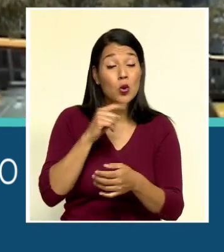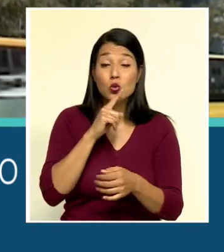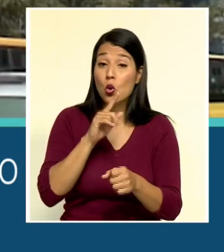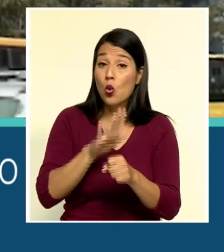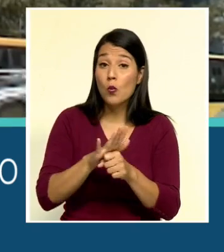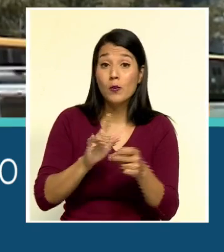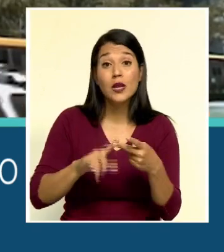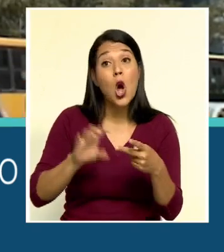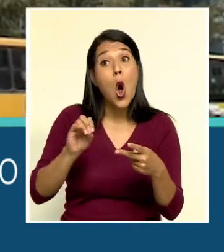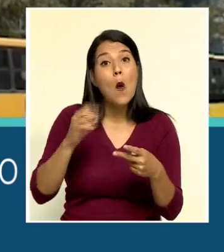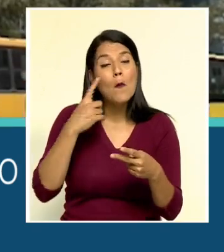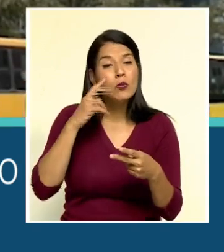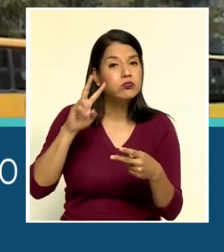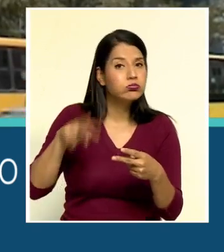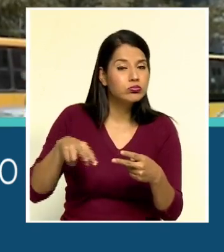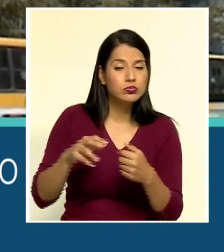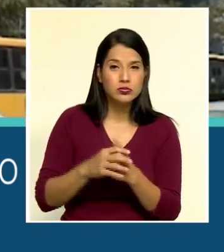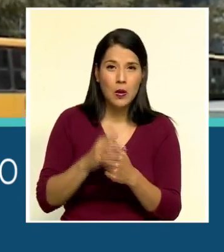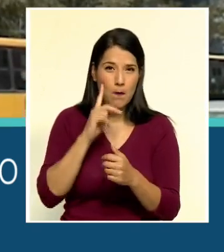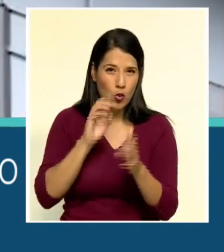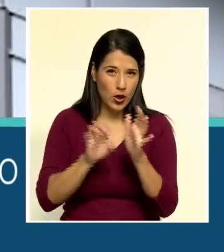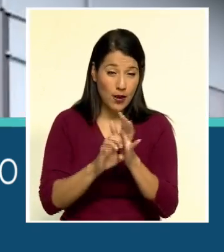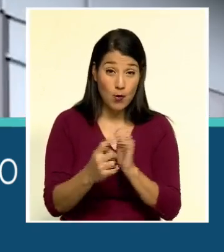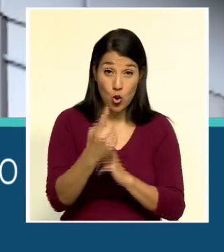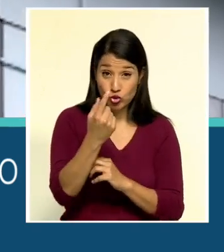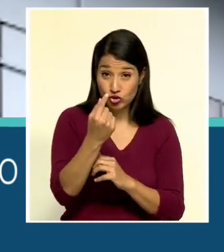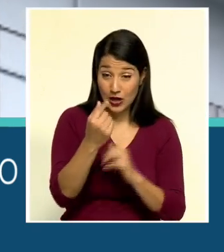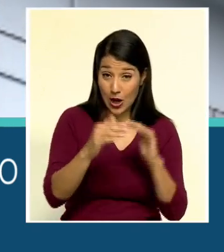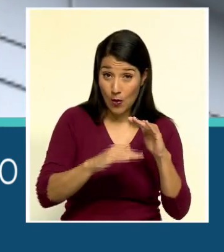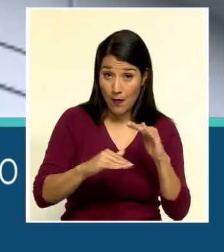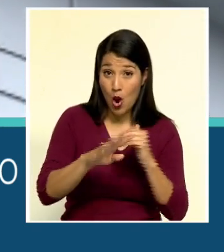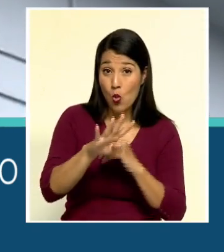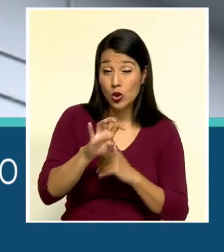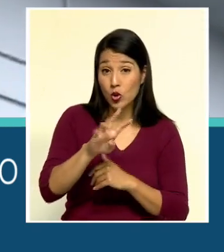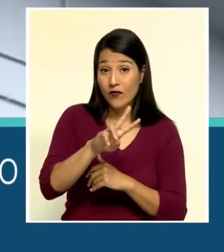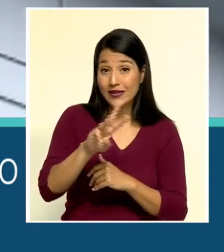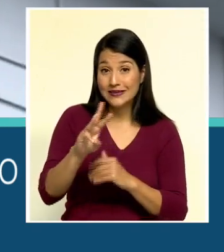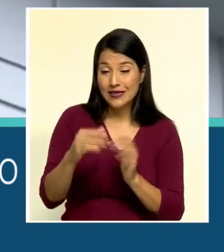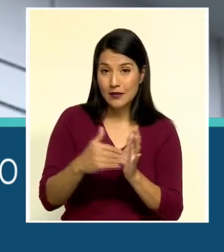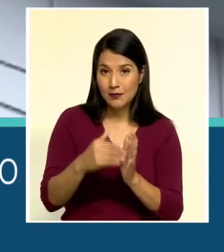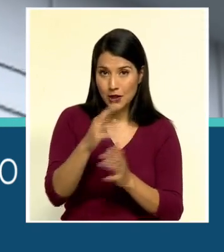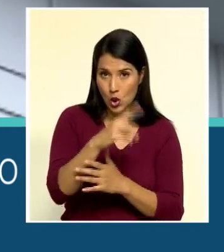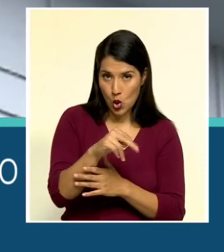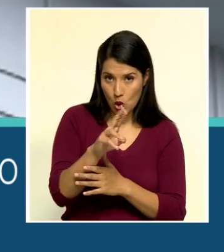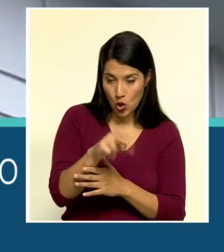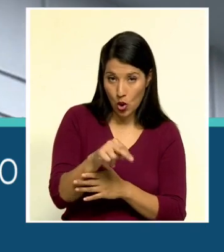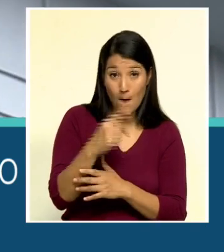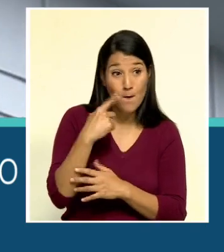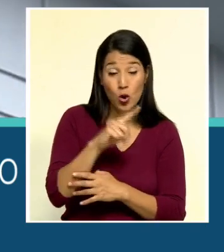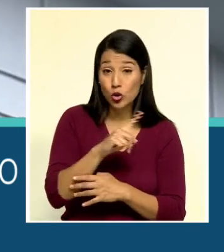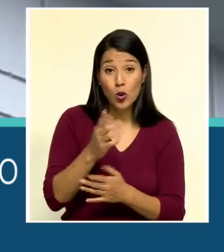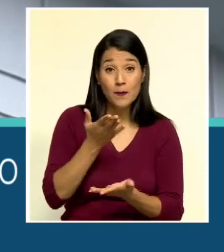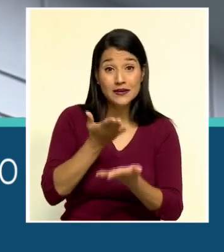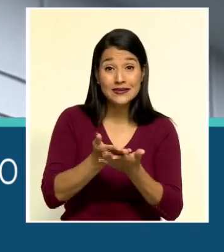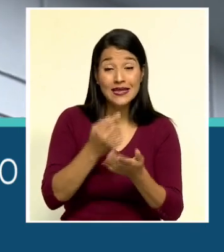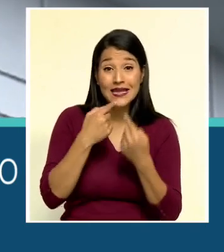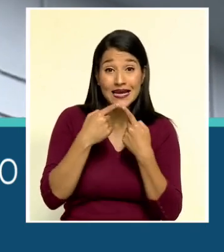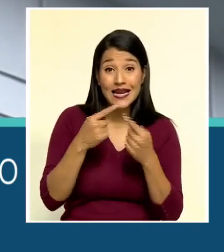los contribuyentes. Por ejemplo, un salario base de 426,000 colones. Por no presentar la